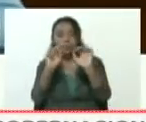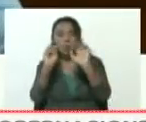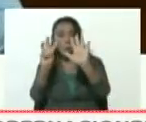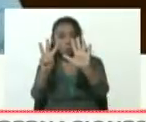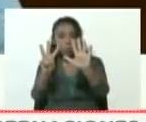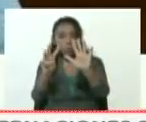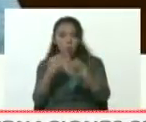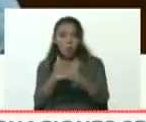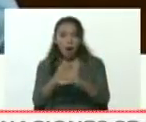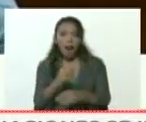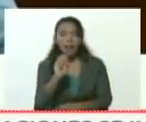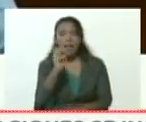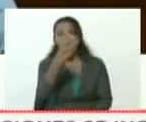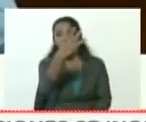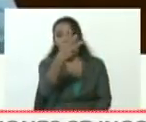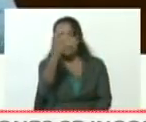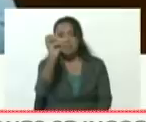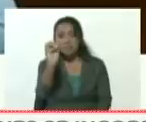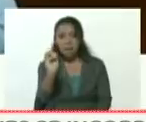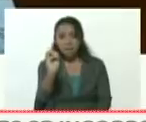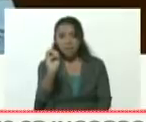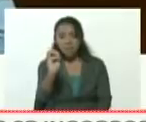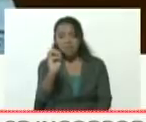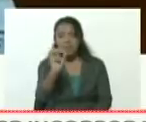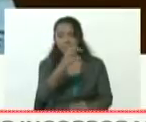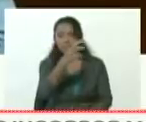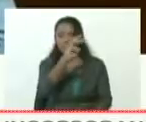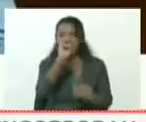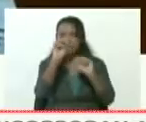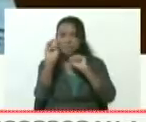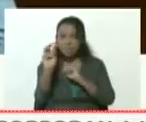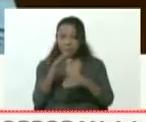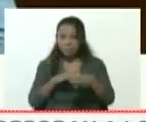37% de los venezolanos en edad de ejercer el voto